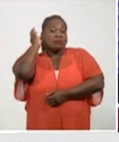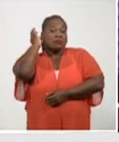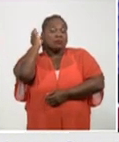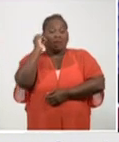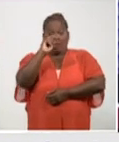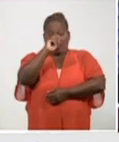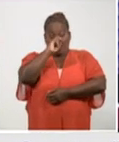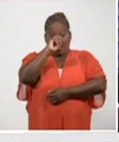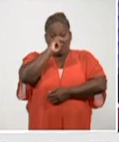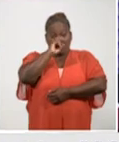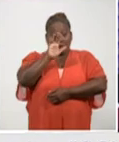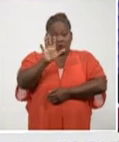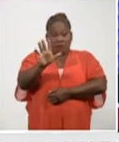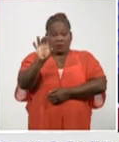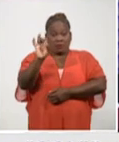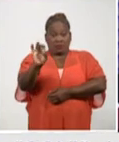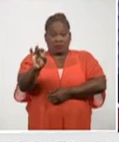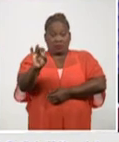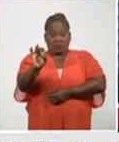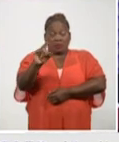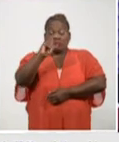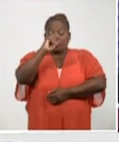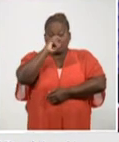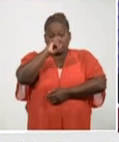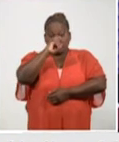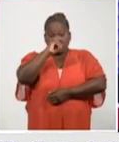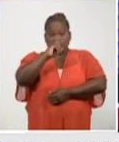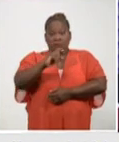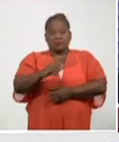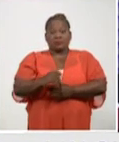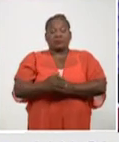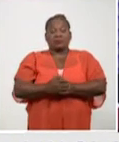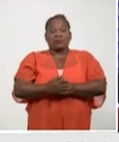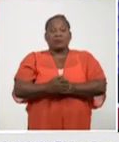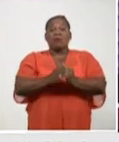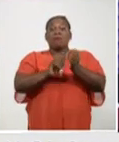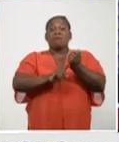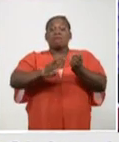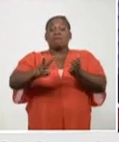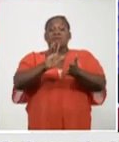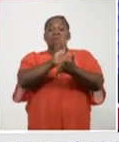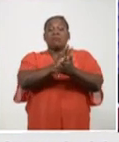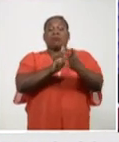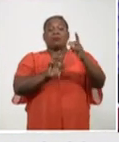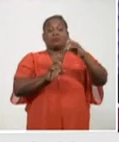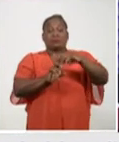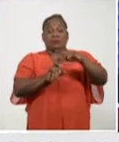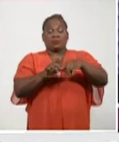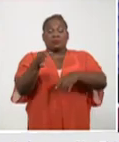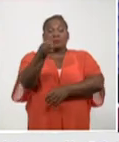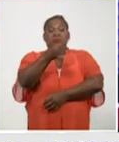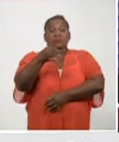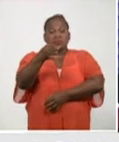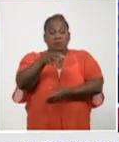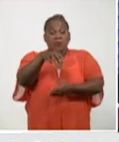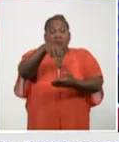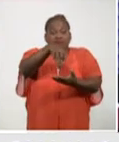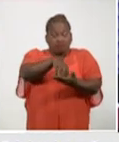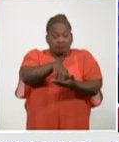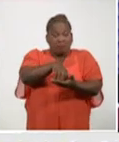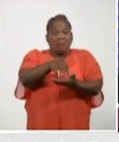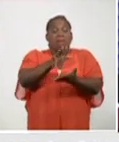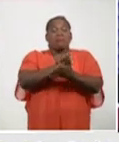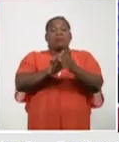57 años de edad de la provincia de Matanza, del municipio de Matanza, que tiene